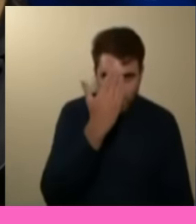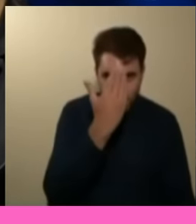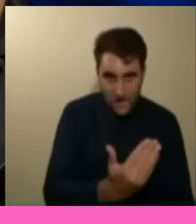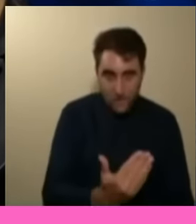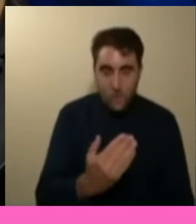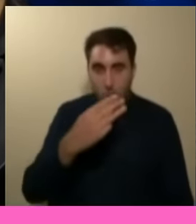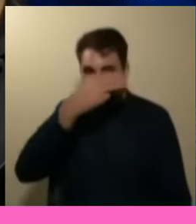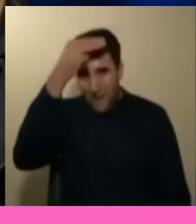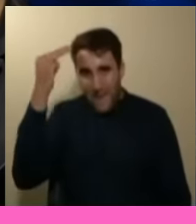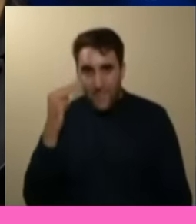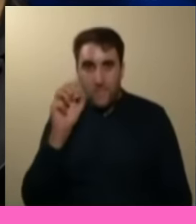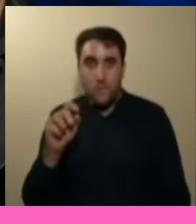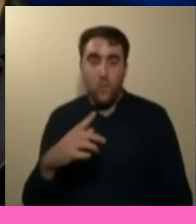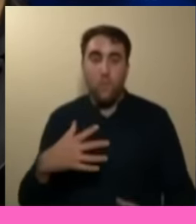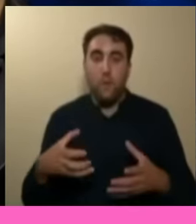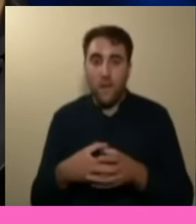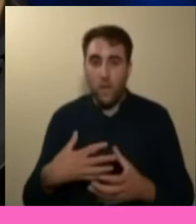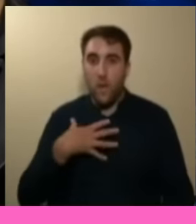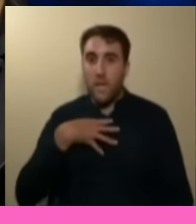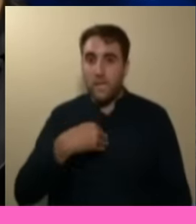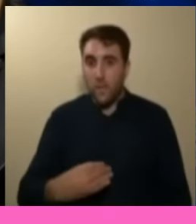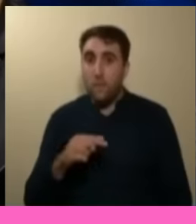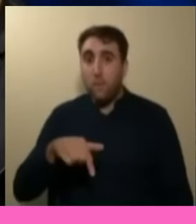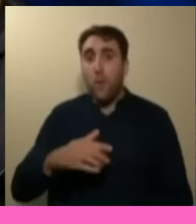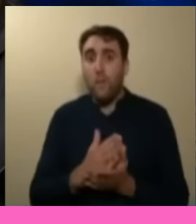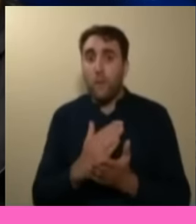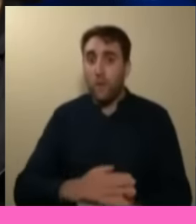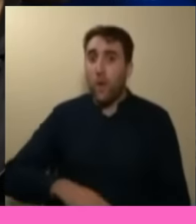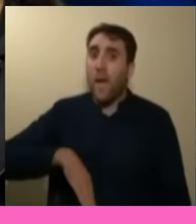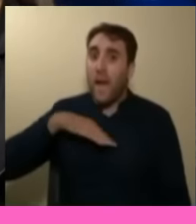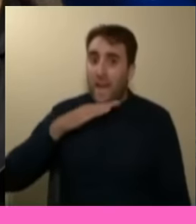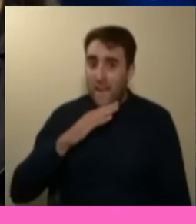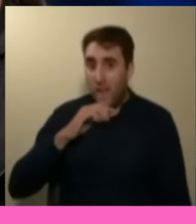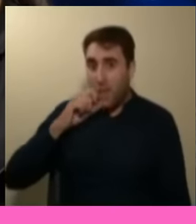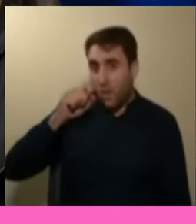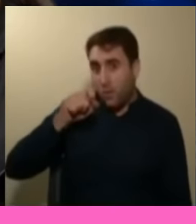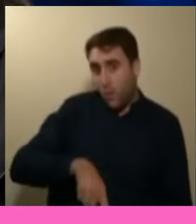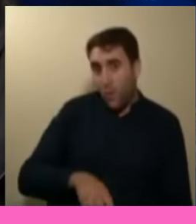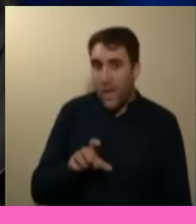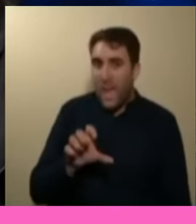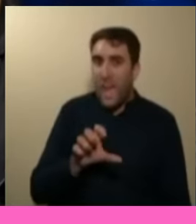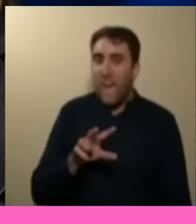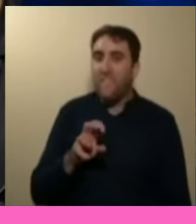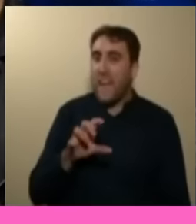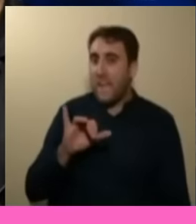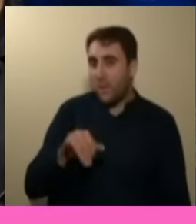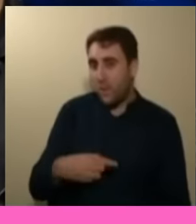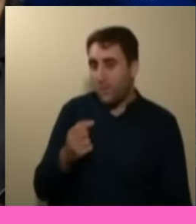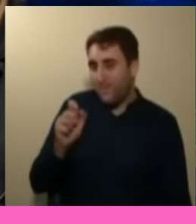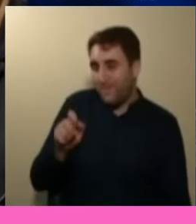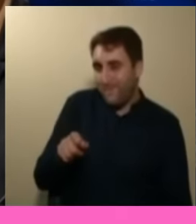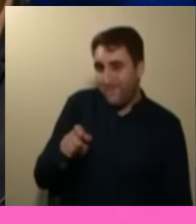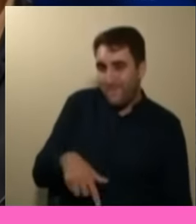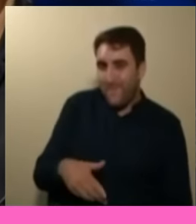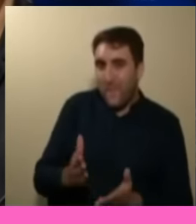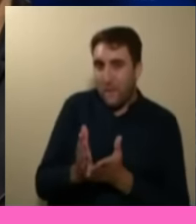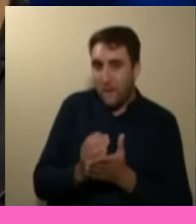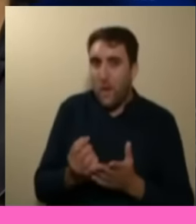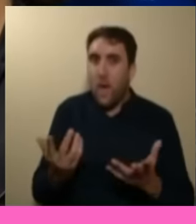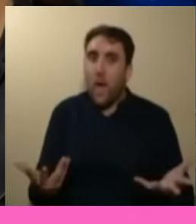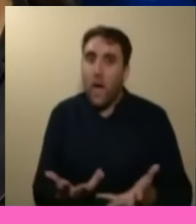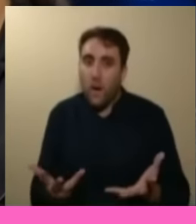Amplio, Gustavo Penades del Partido Nacional desde Canelones, ¿eh? Usted es locataria hoy, Evelyn, aquí. Así que proponemos una pausa luego de la misma.